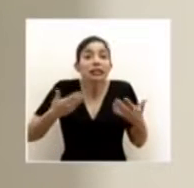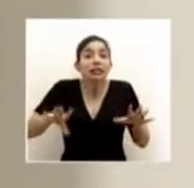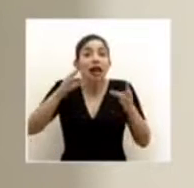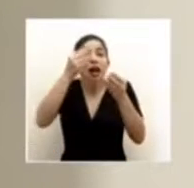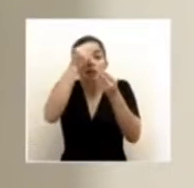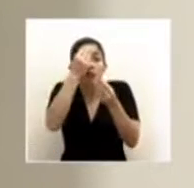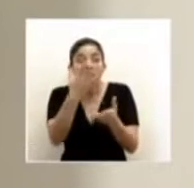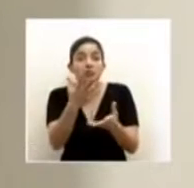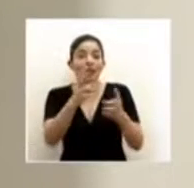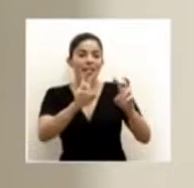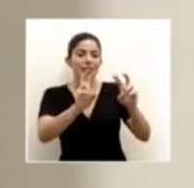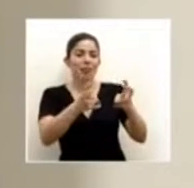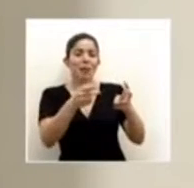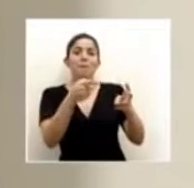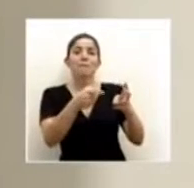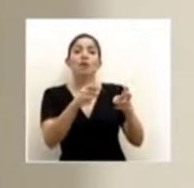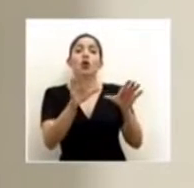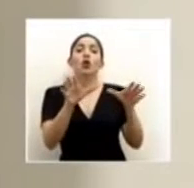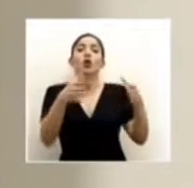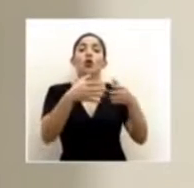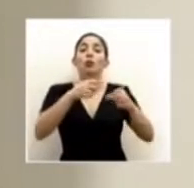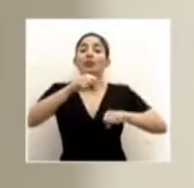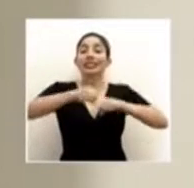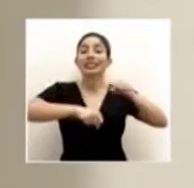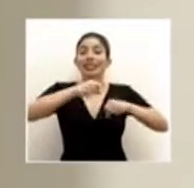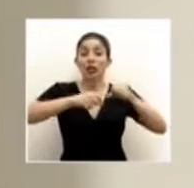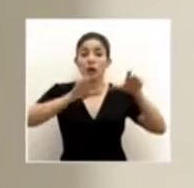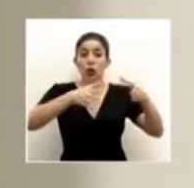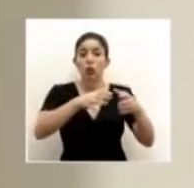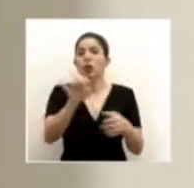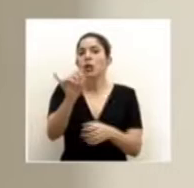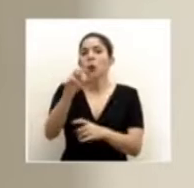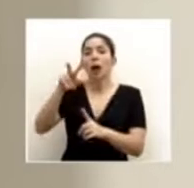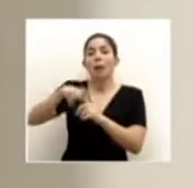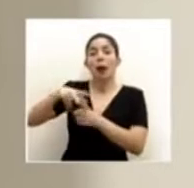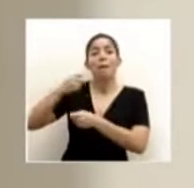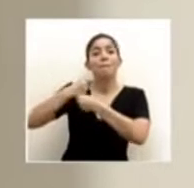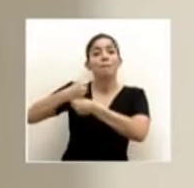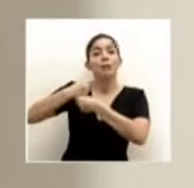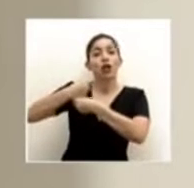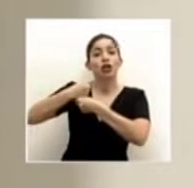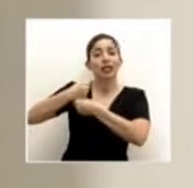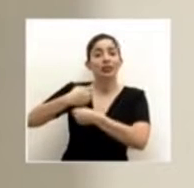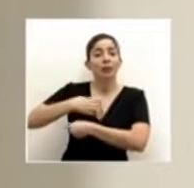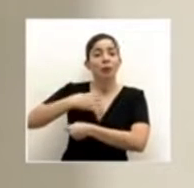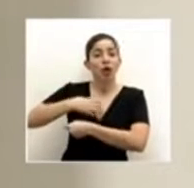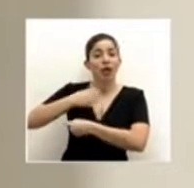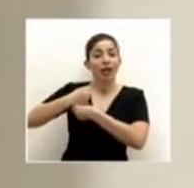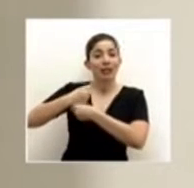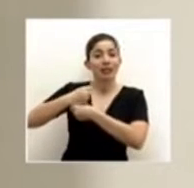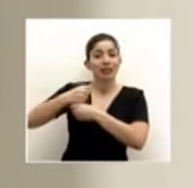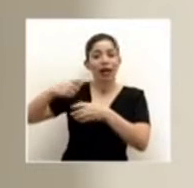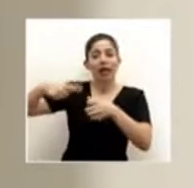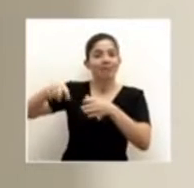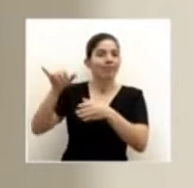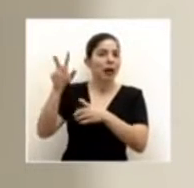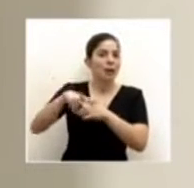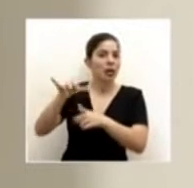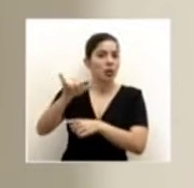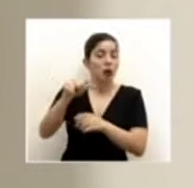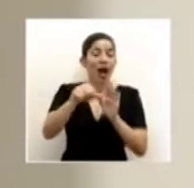para el asunto de los grupos de ciclistas, lo mismo aplica para las manifestaciones. Y recordemos que el mismo